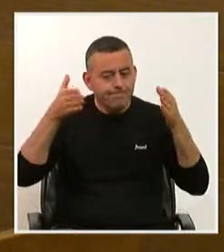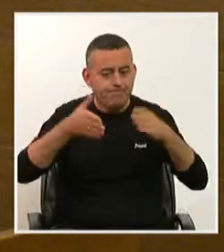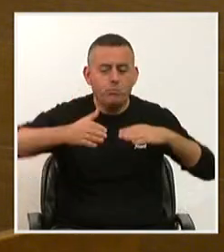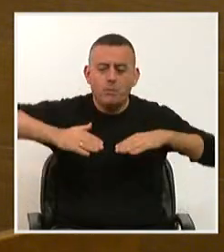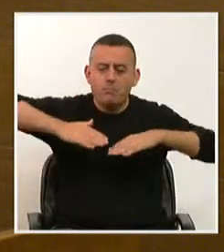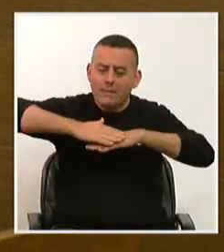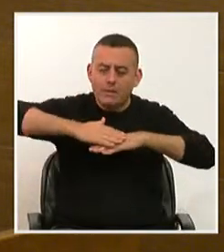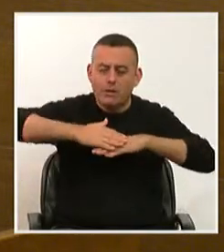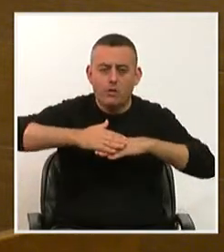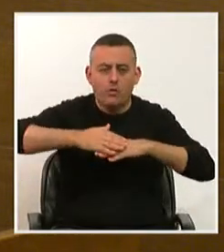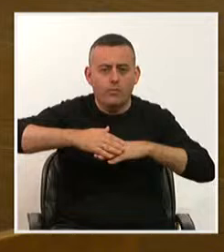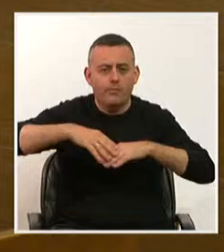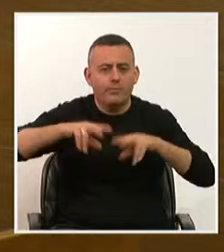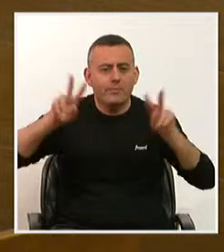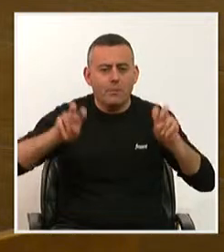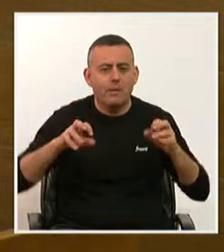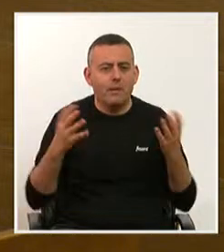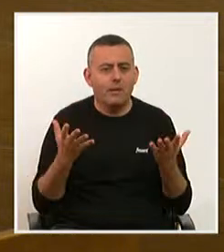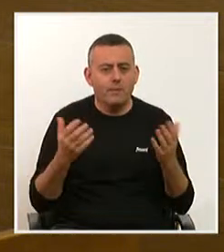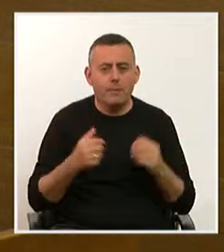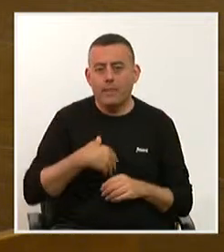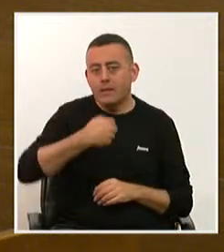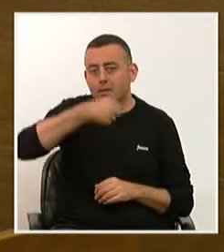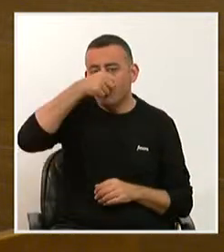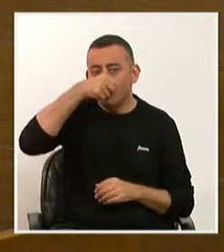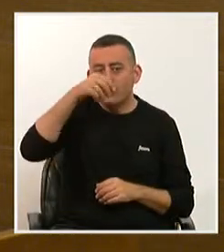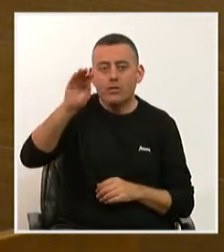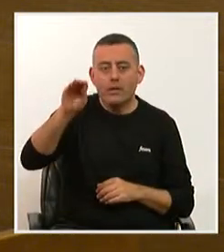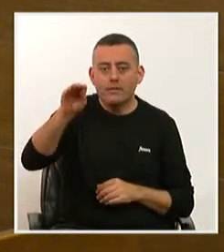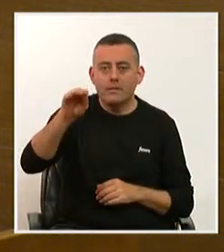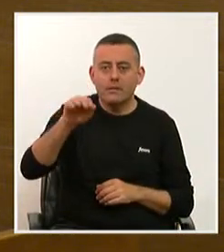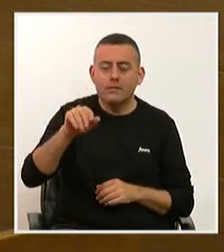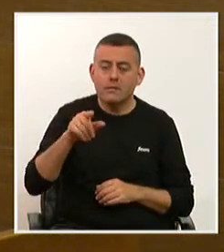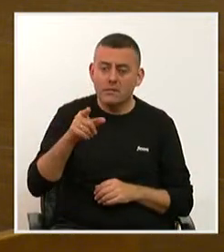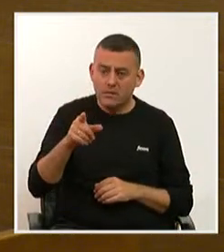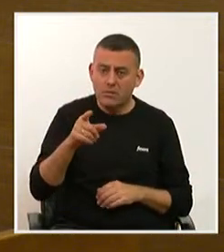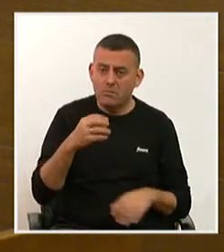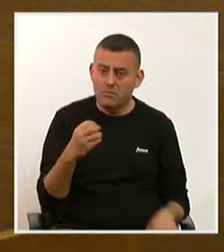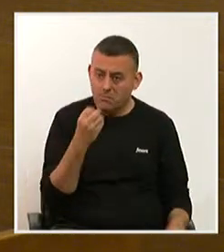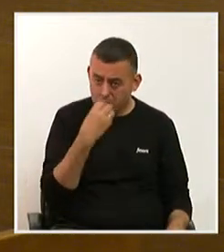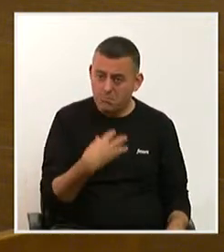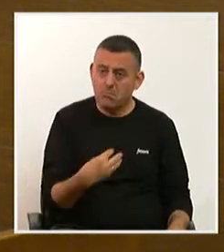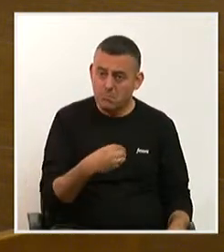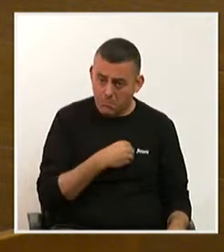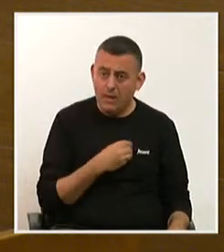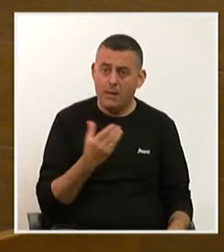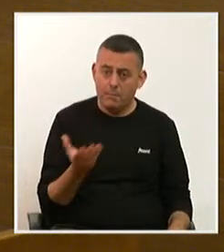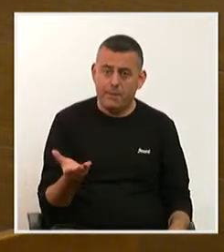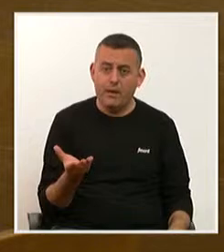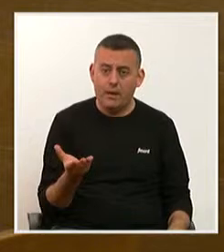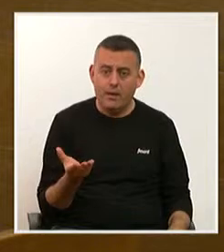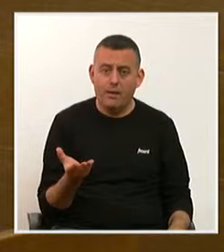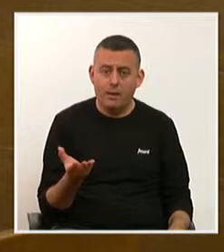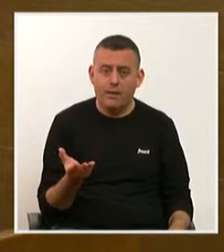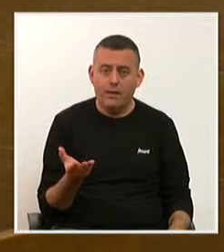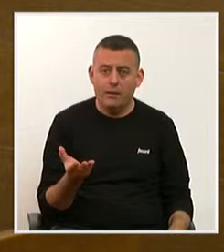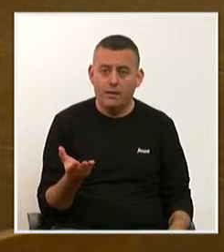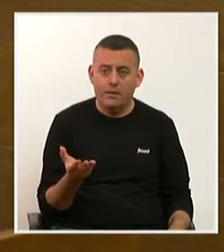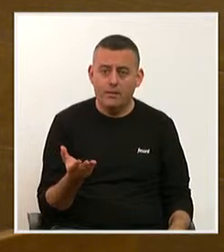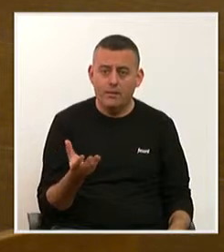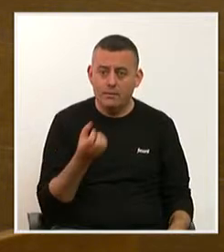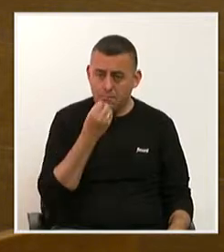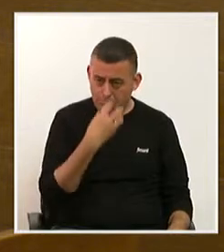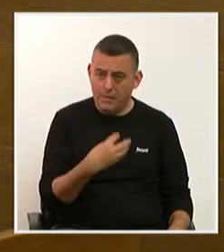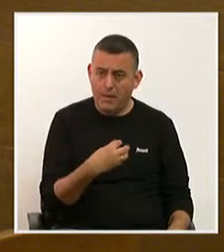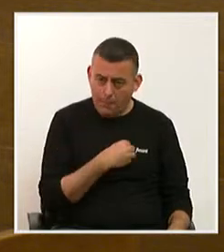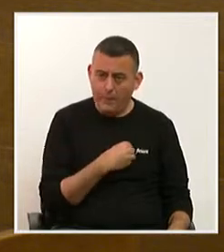señores socialistas vale la pena vale la pena de verdad